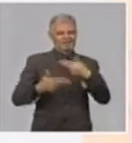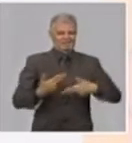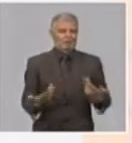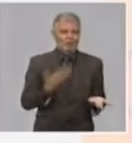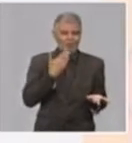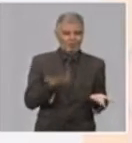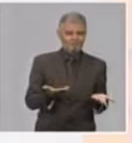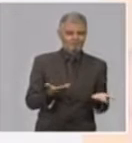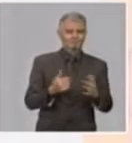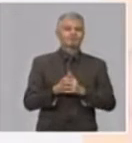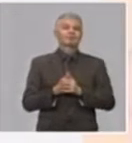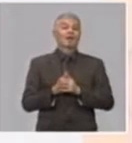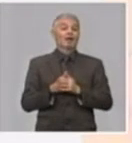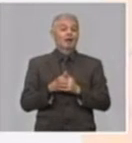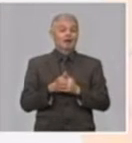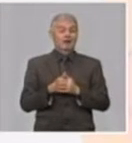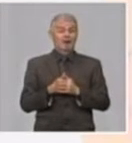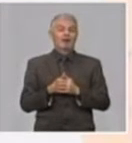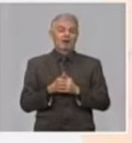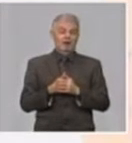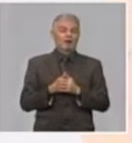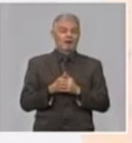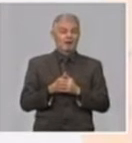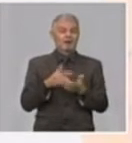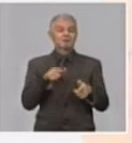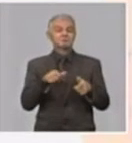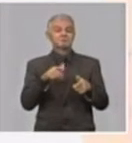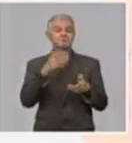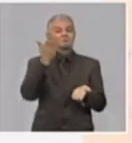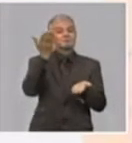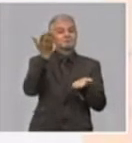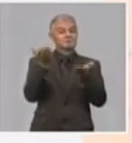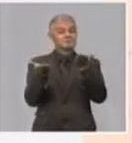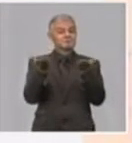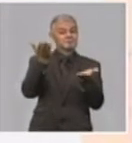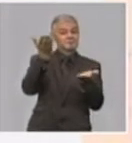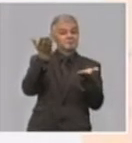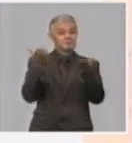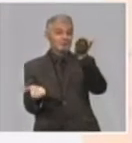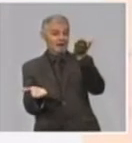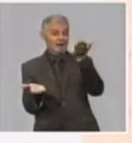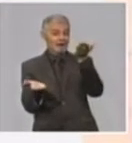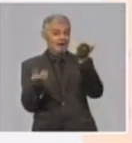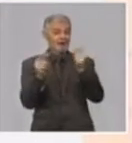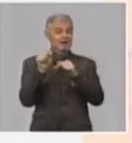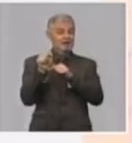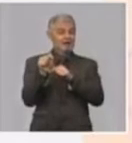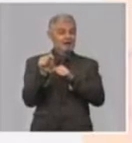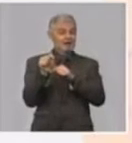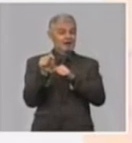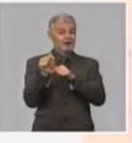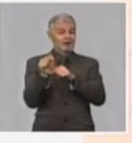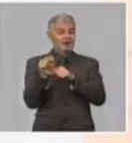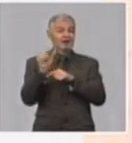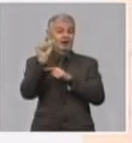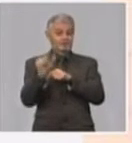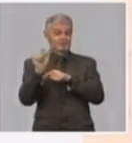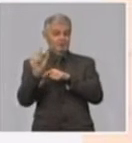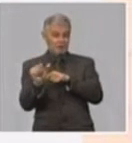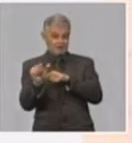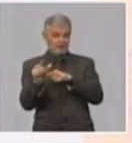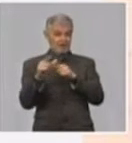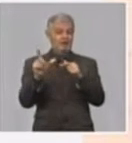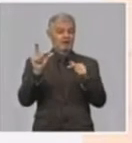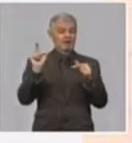de tratar de bajar aquellas personas a costa de suministrarles una inmunidad innata